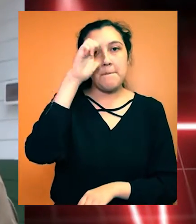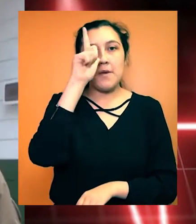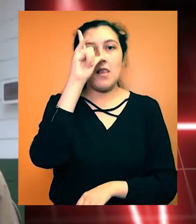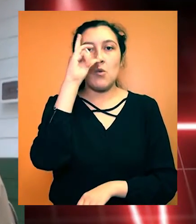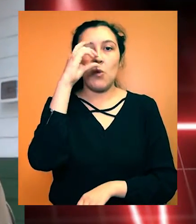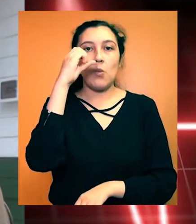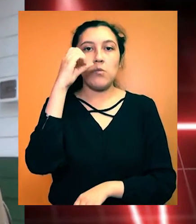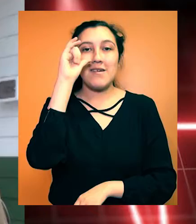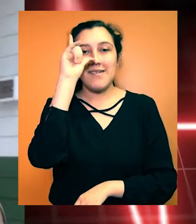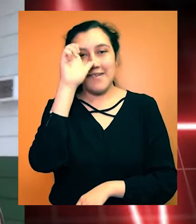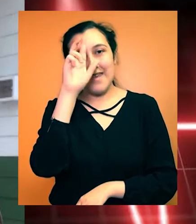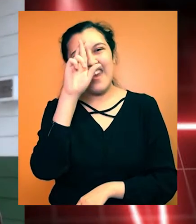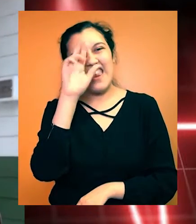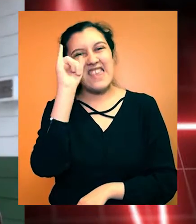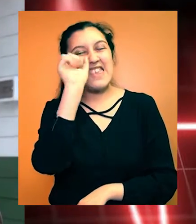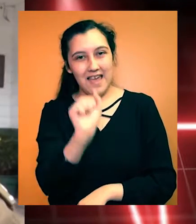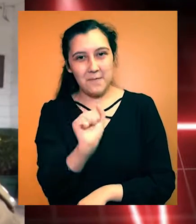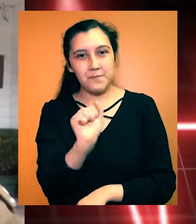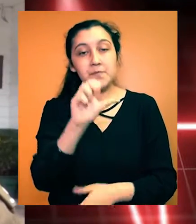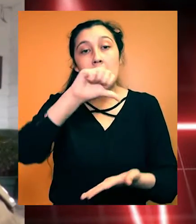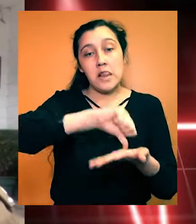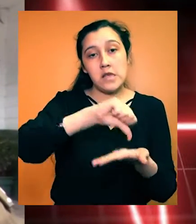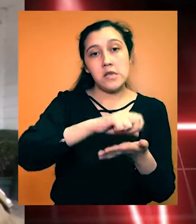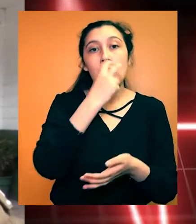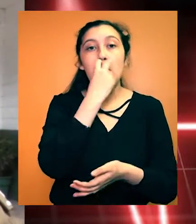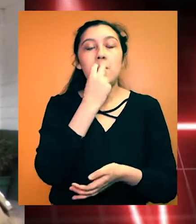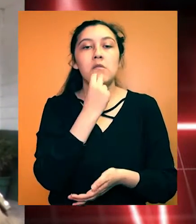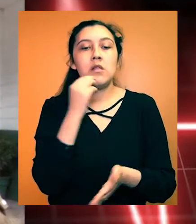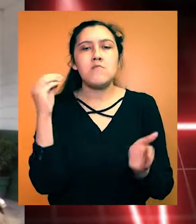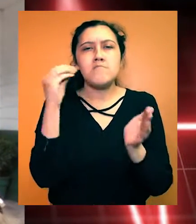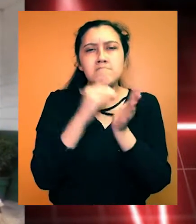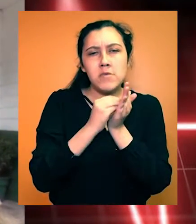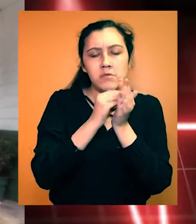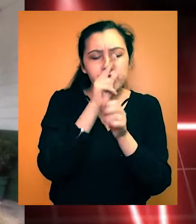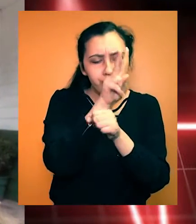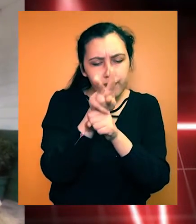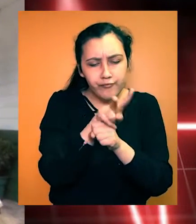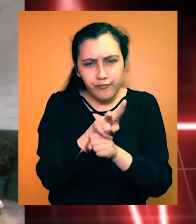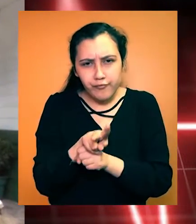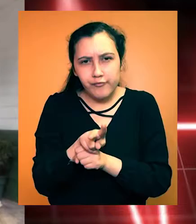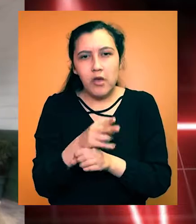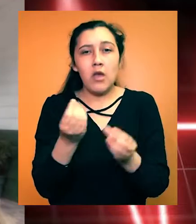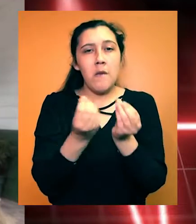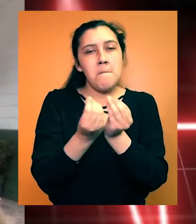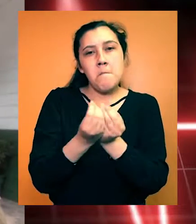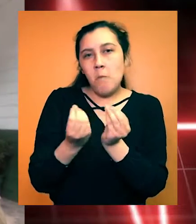ingresar a una peluquería en el mismo sector. El centro de Puerto Montt está, tenemos una vigilancia